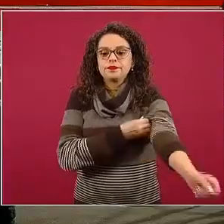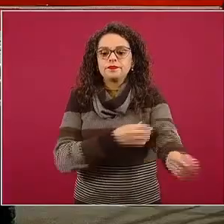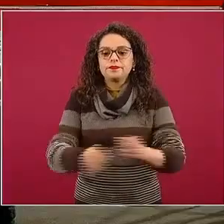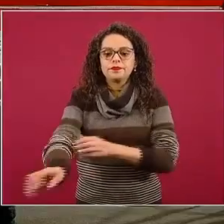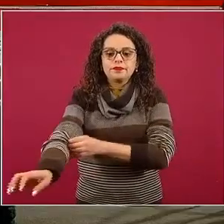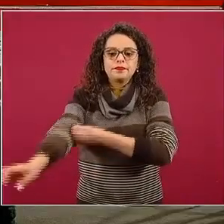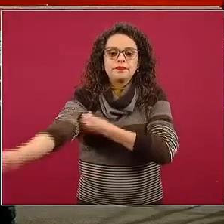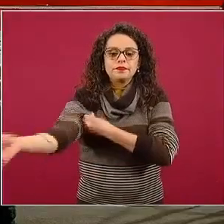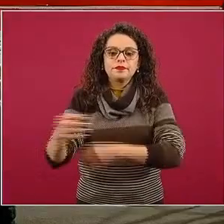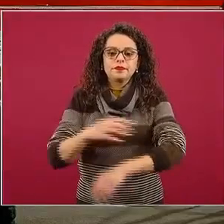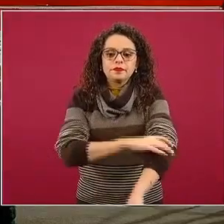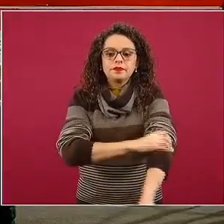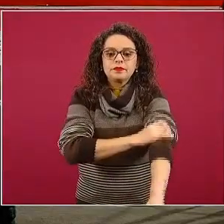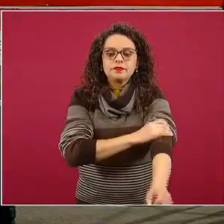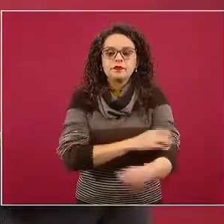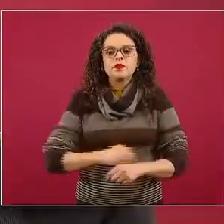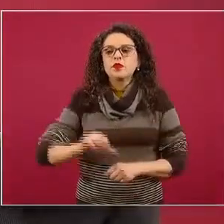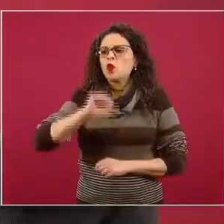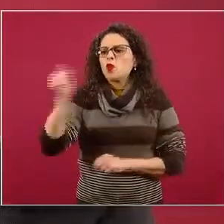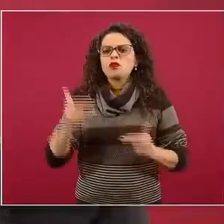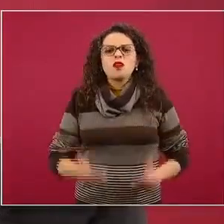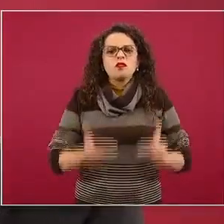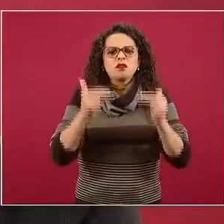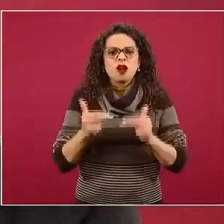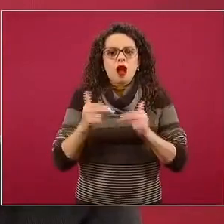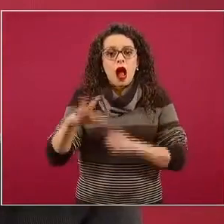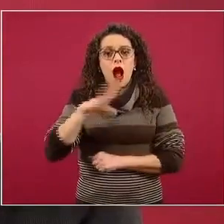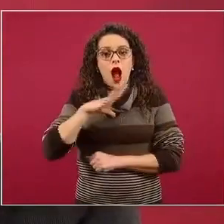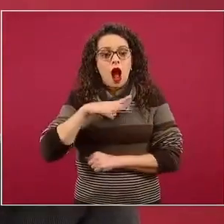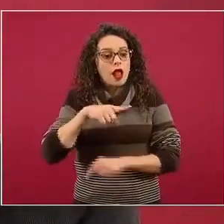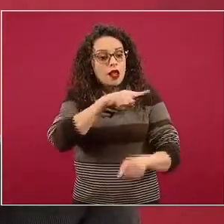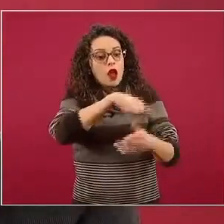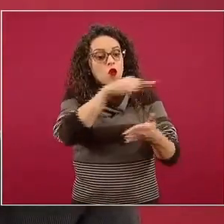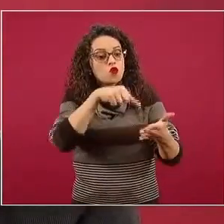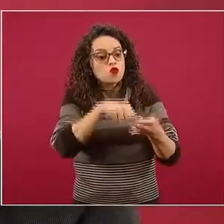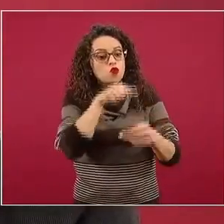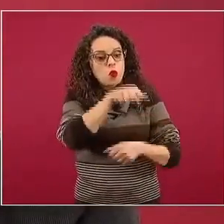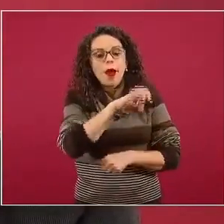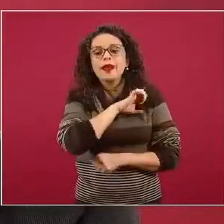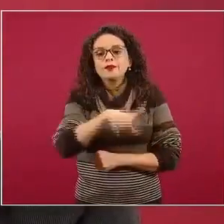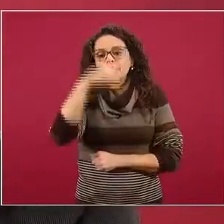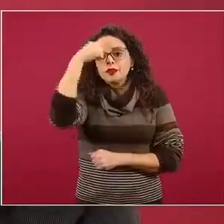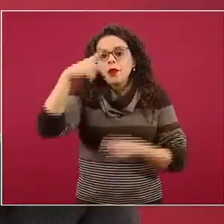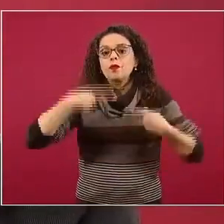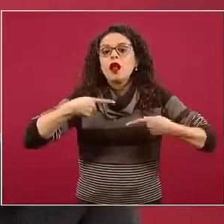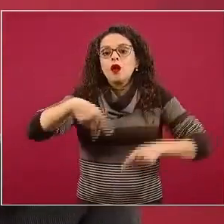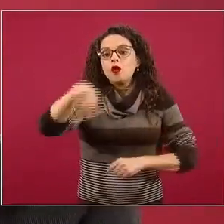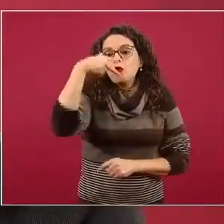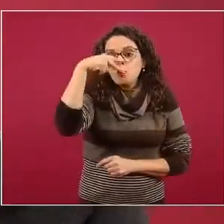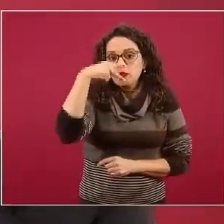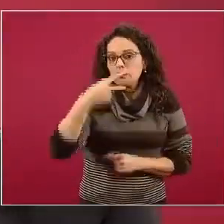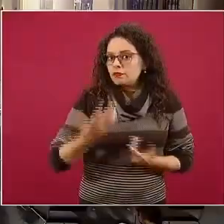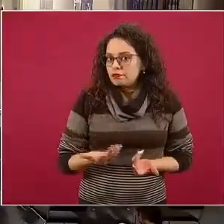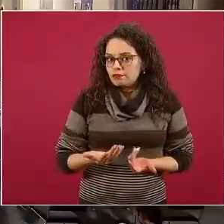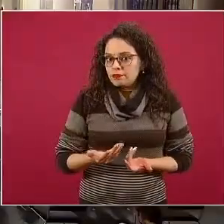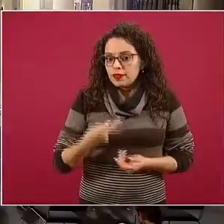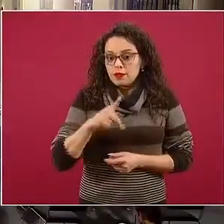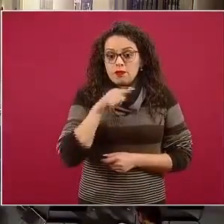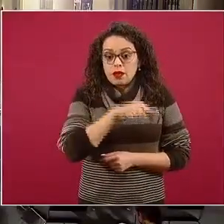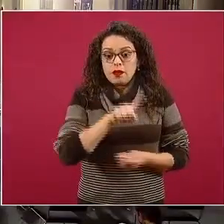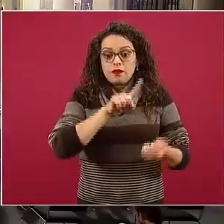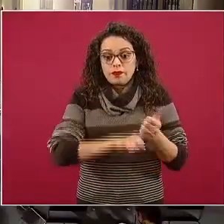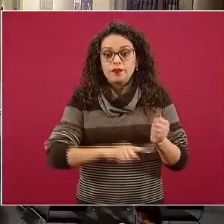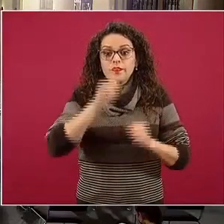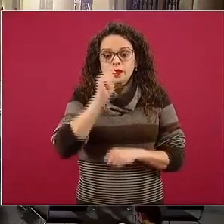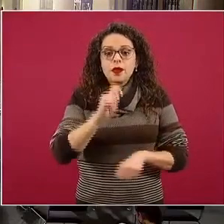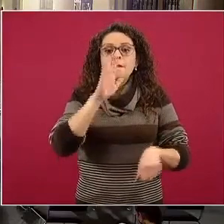establecimientos comerciales tienen áreas designadas para personas fumadoras, que generalmente además capturan los